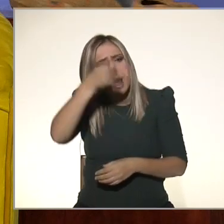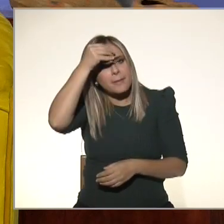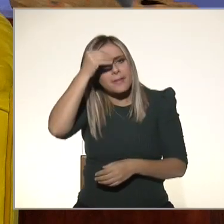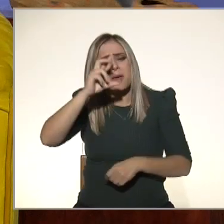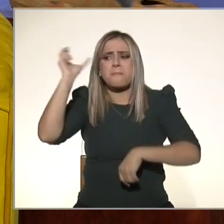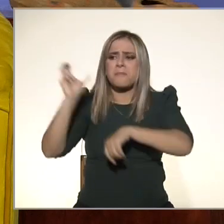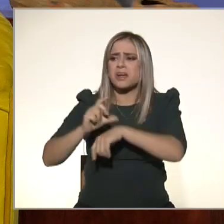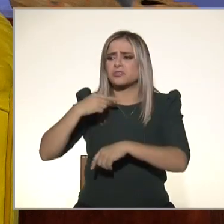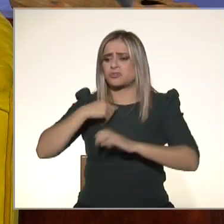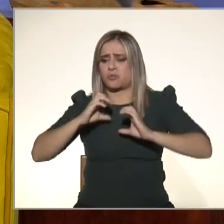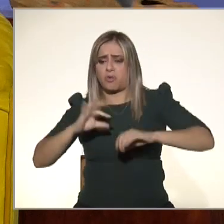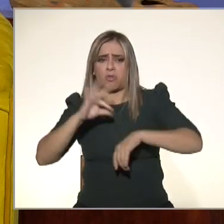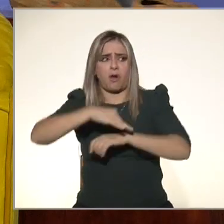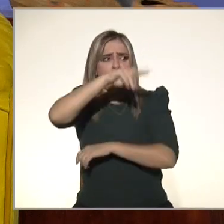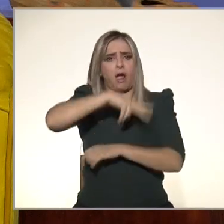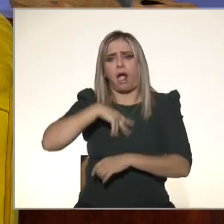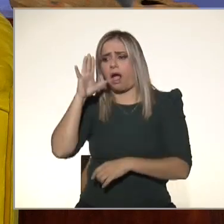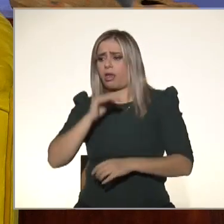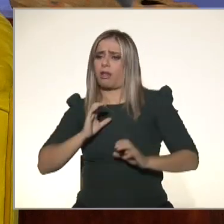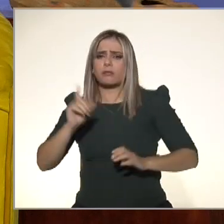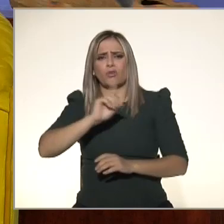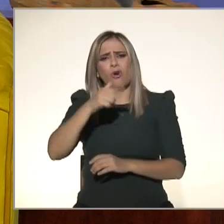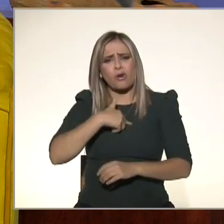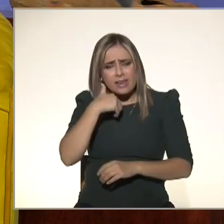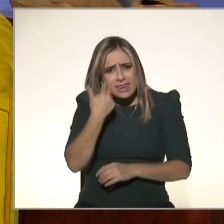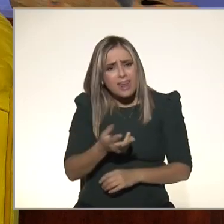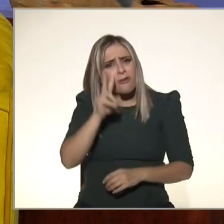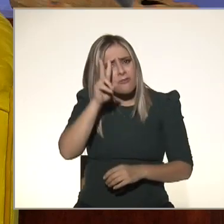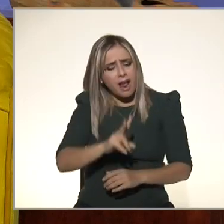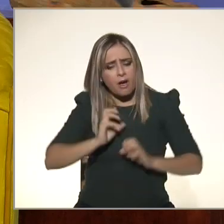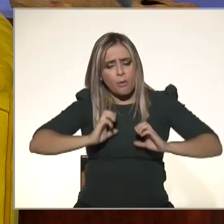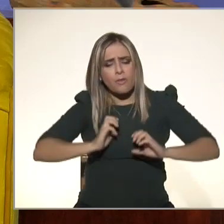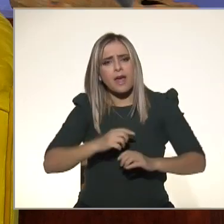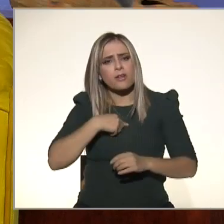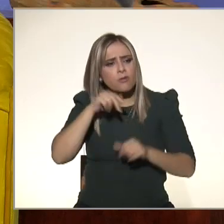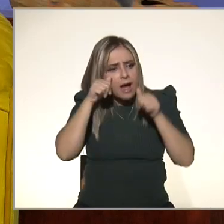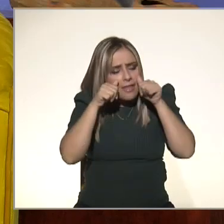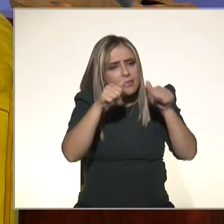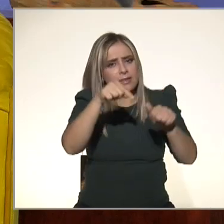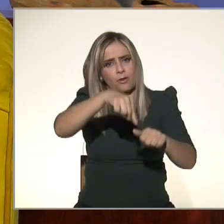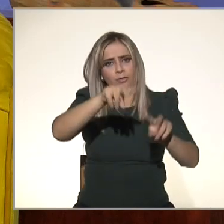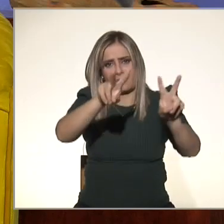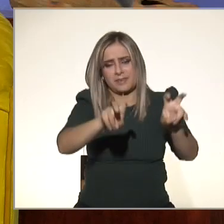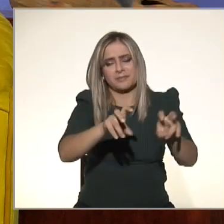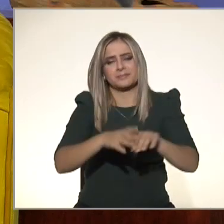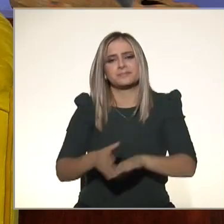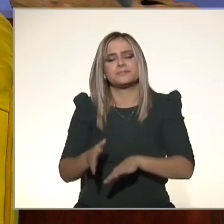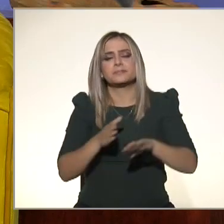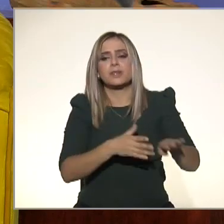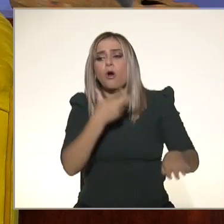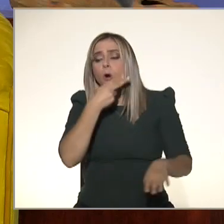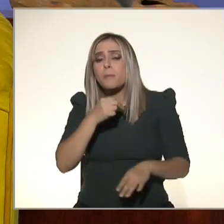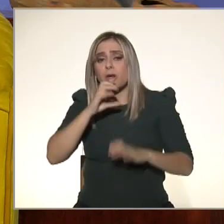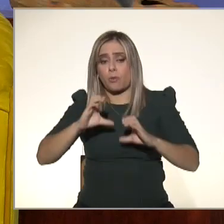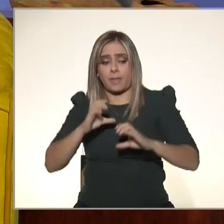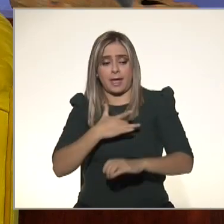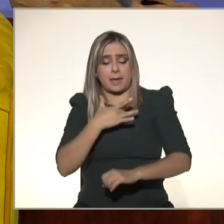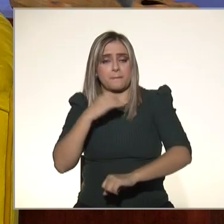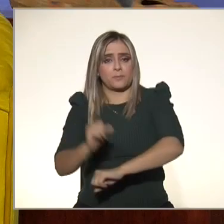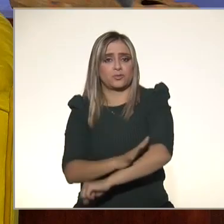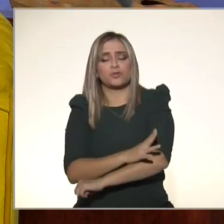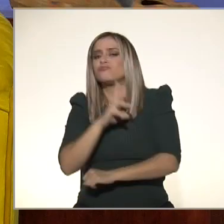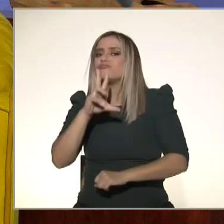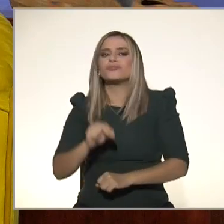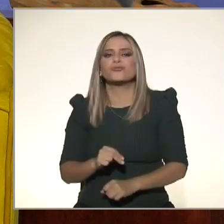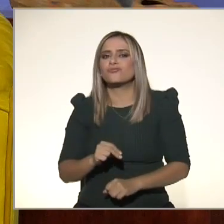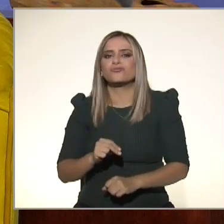patrones machistas, nos dice el comentario. Los hombres no cuidamos nuestra salud emocional y a partir de